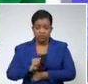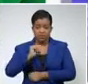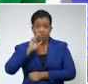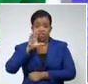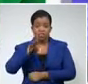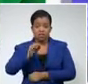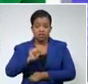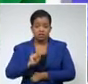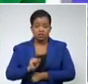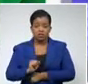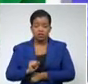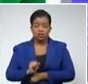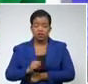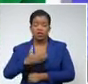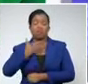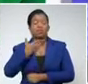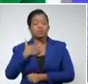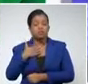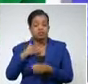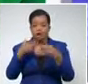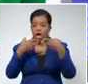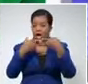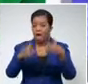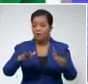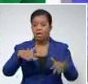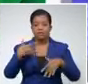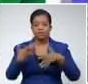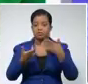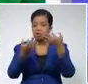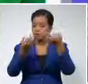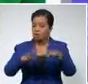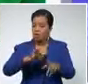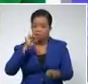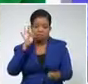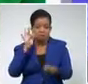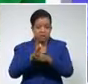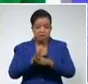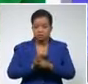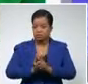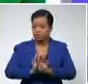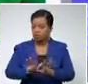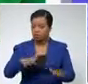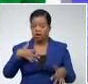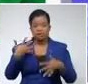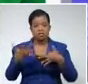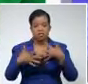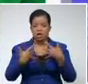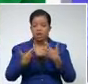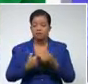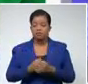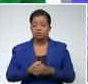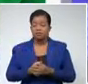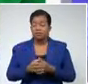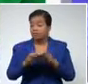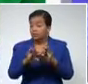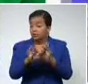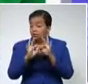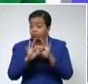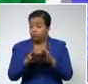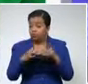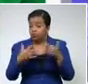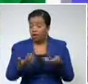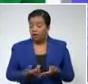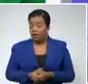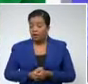las actividades, que se reinicien todas las actividades y lo que es peor de todo, que lo hagan sin